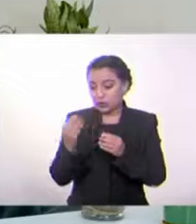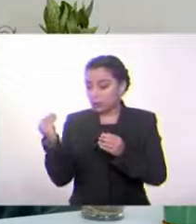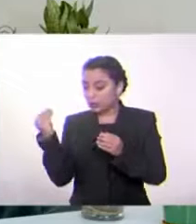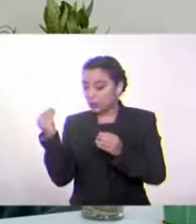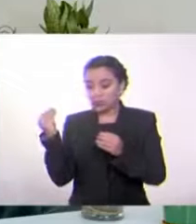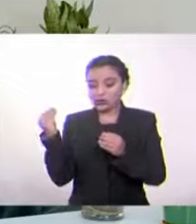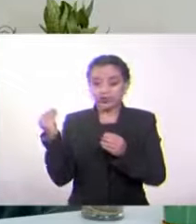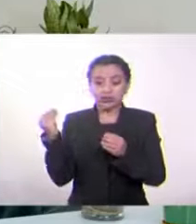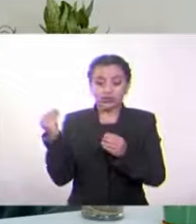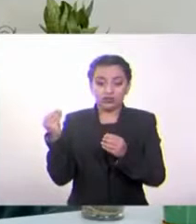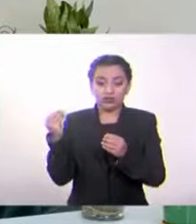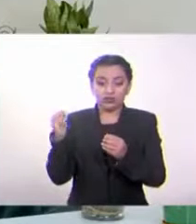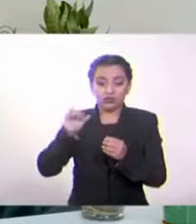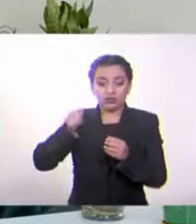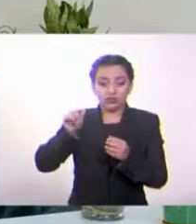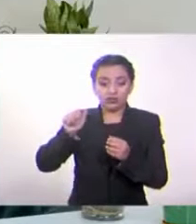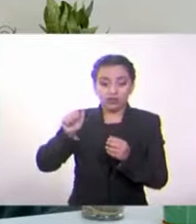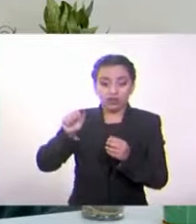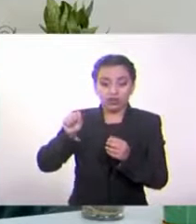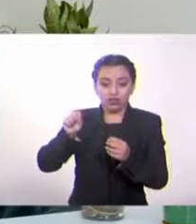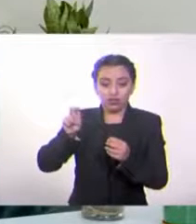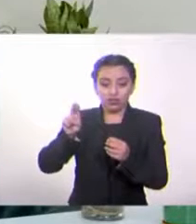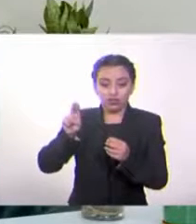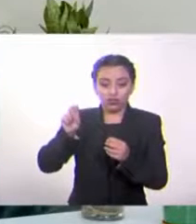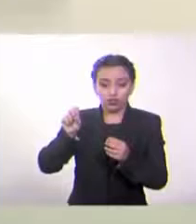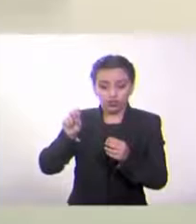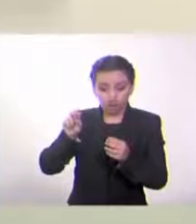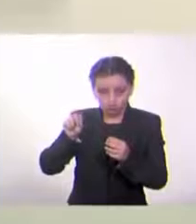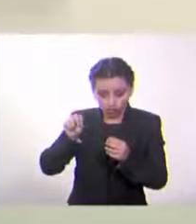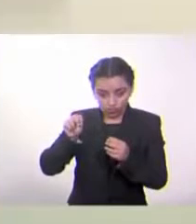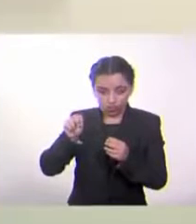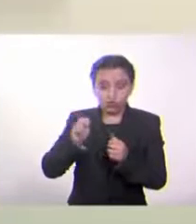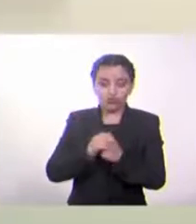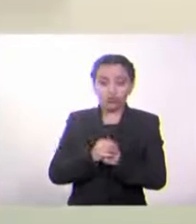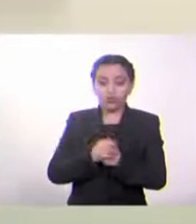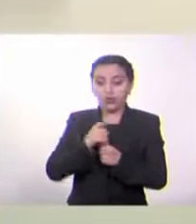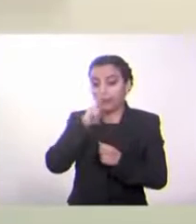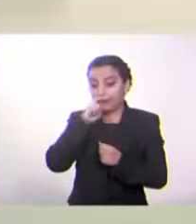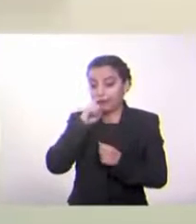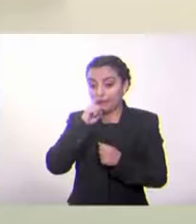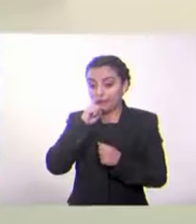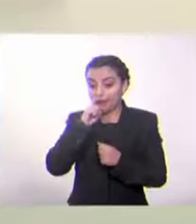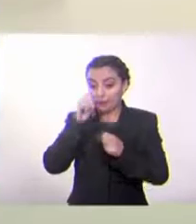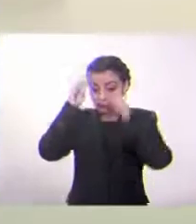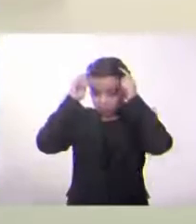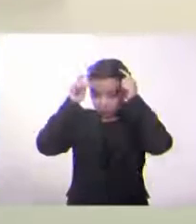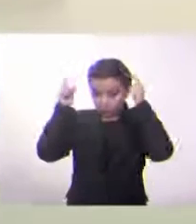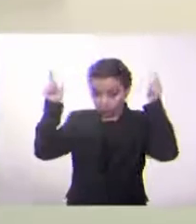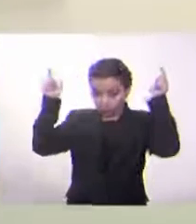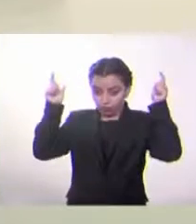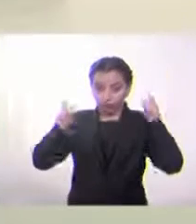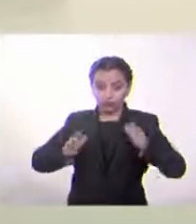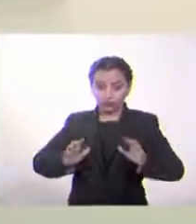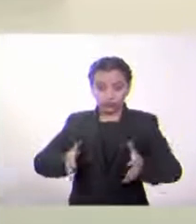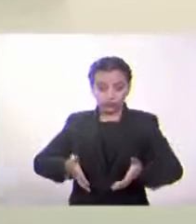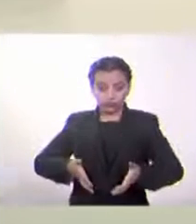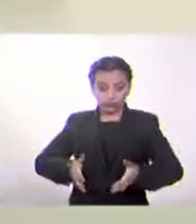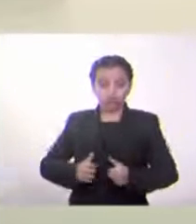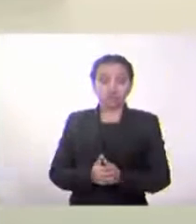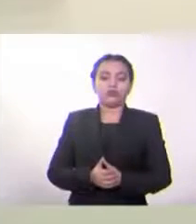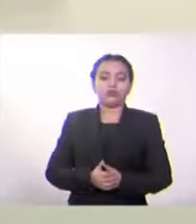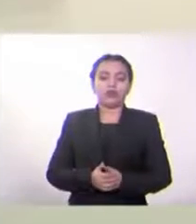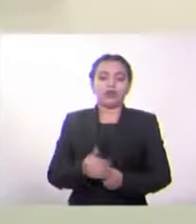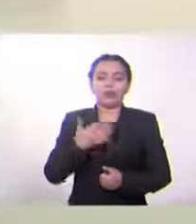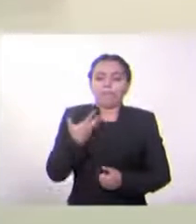caso sería Jason, el esposo de la ciguanaba y padre de Zipitín. Pero la ciguanaba en realidad para nuestros